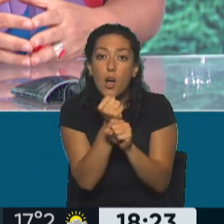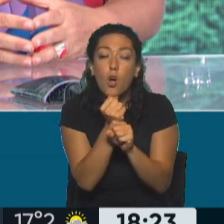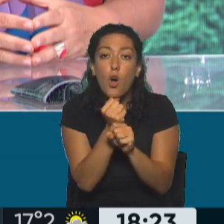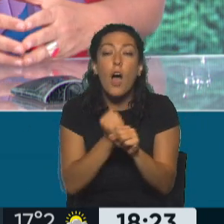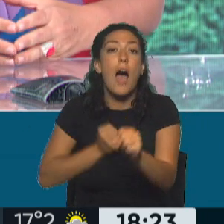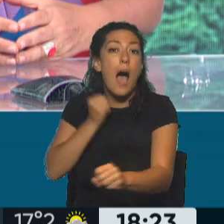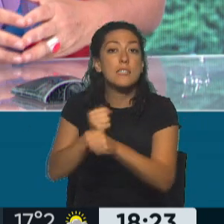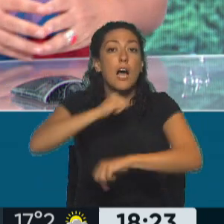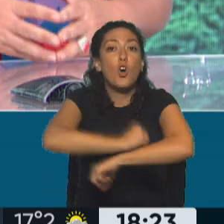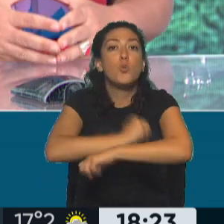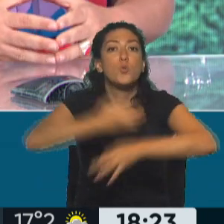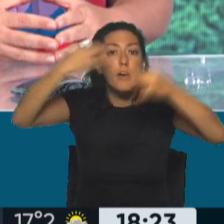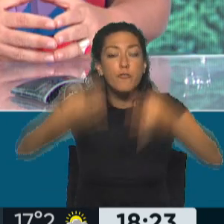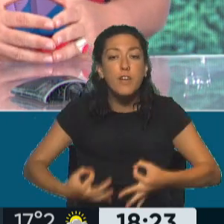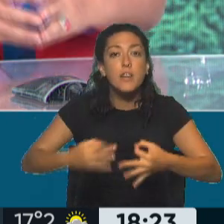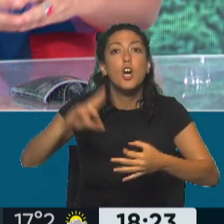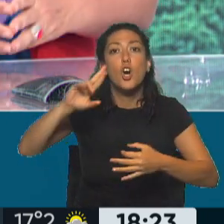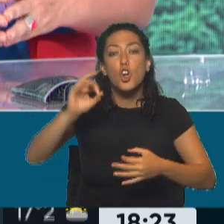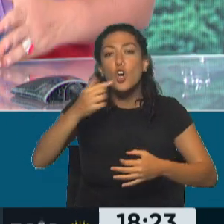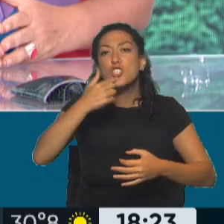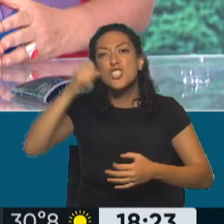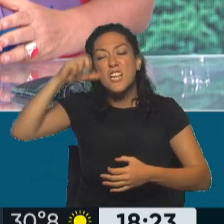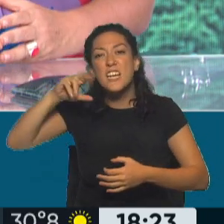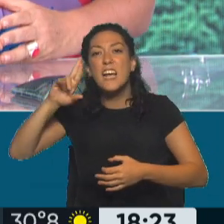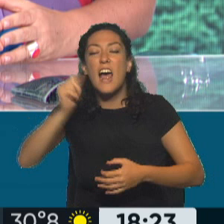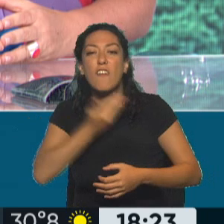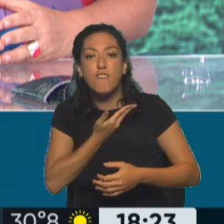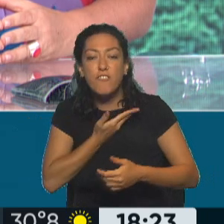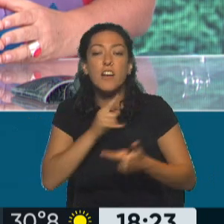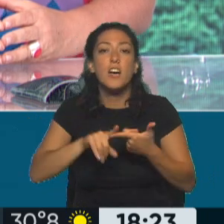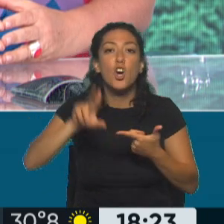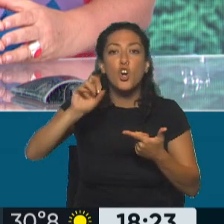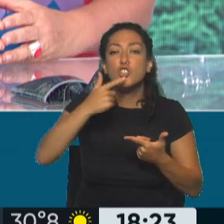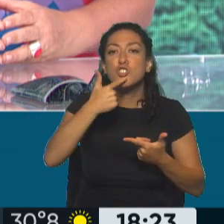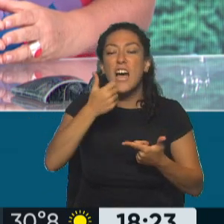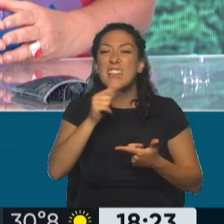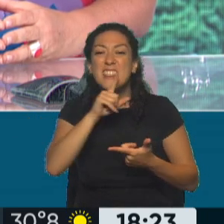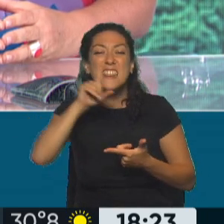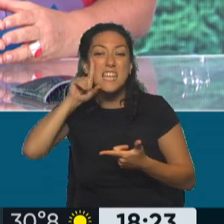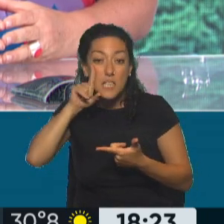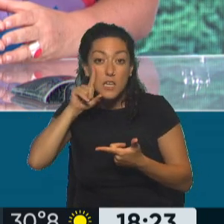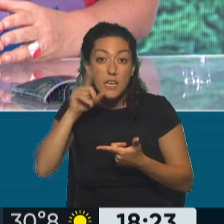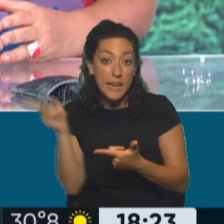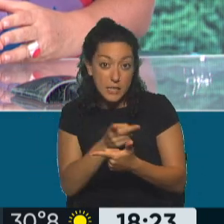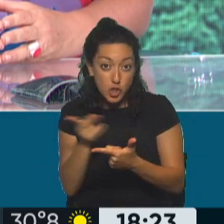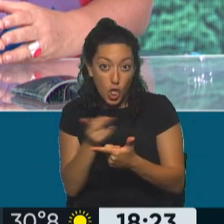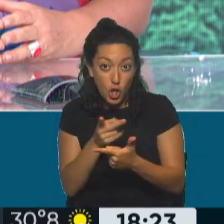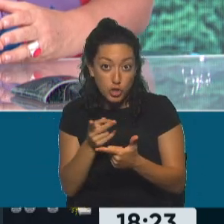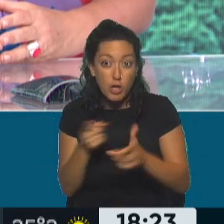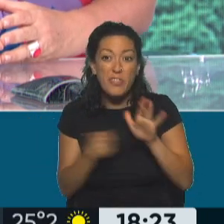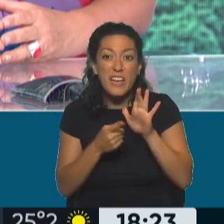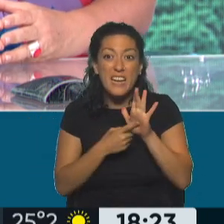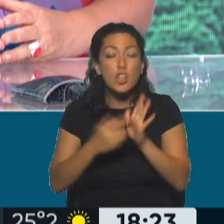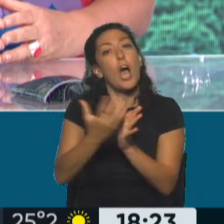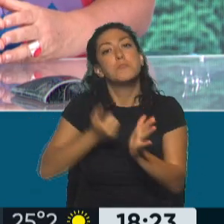En el caso de Rosati y de Rosenkrantz, son dos jueces que hoy integra la Corte que en un principio aceptaron la designación por